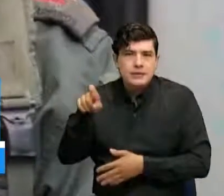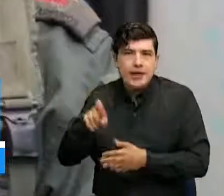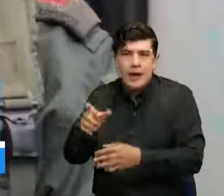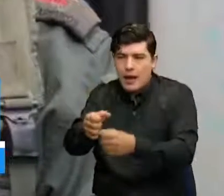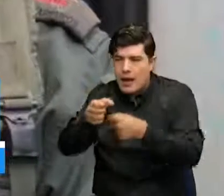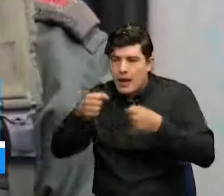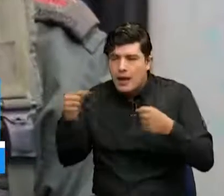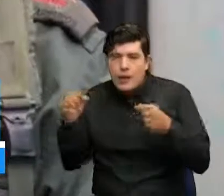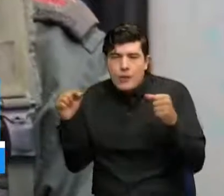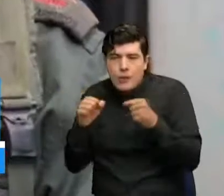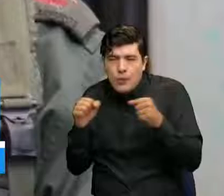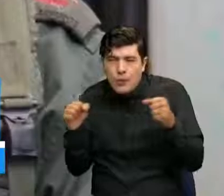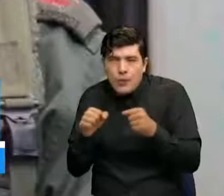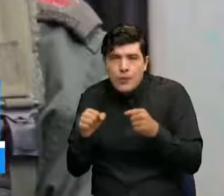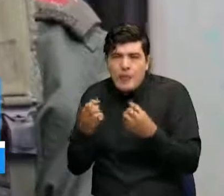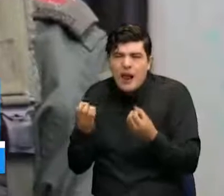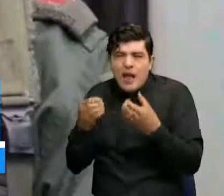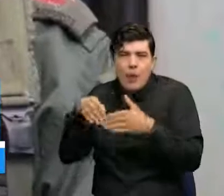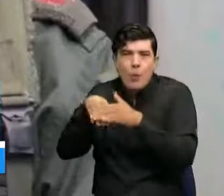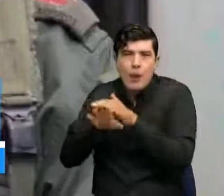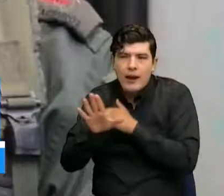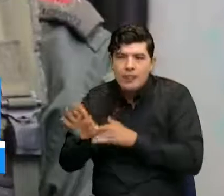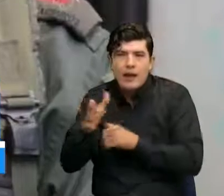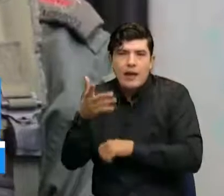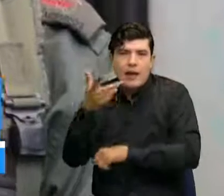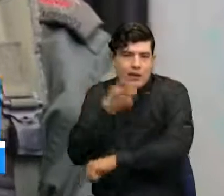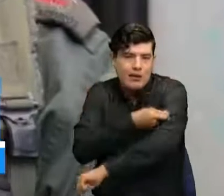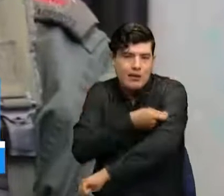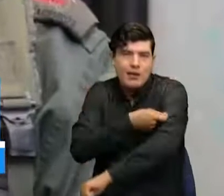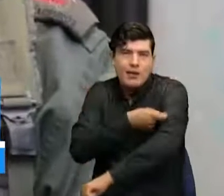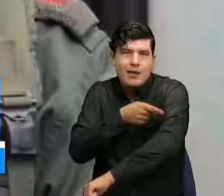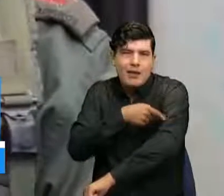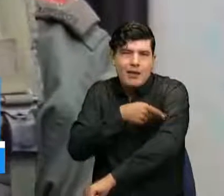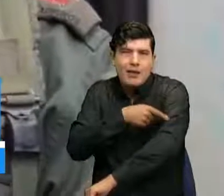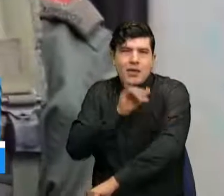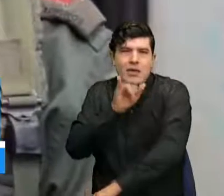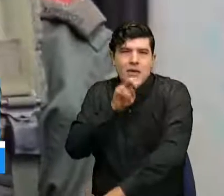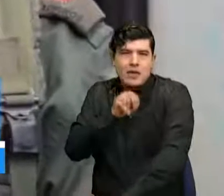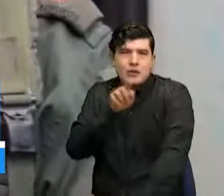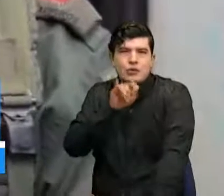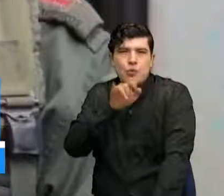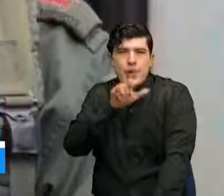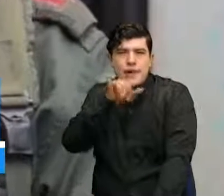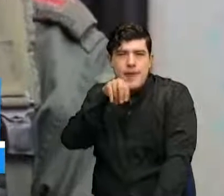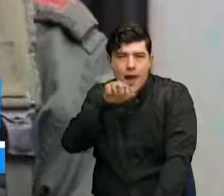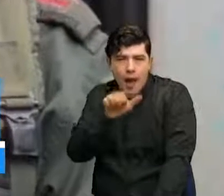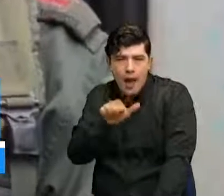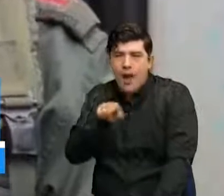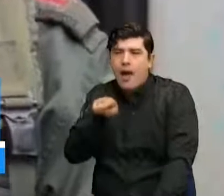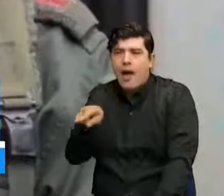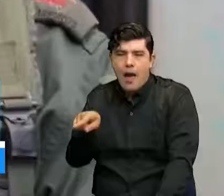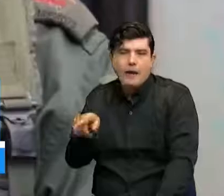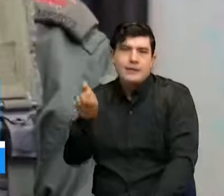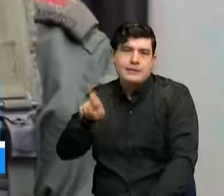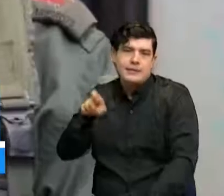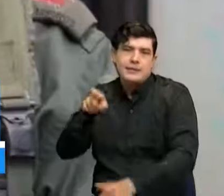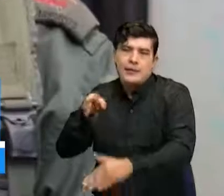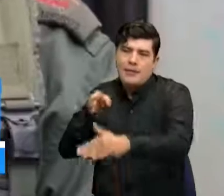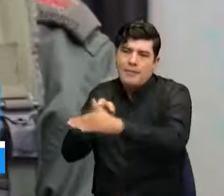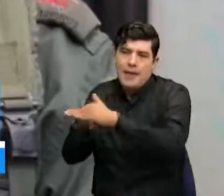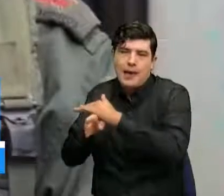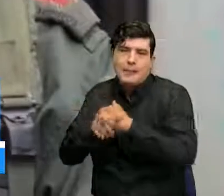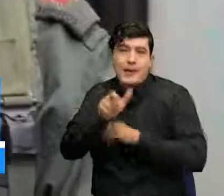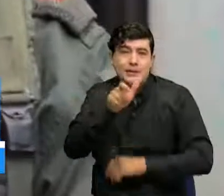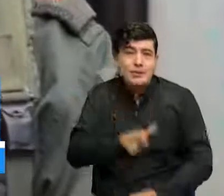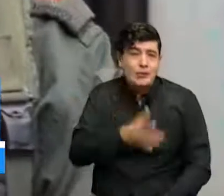y guardar algunos elementos, ya que él lo guarda donde los vecinos y es incómodo uno ir siempre donde un vecino a buscar